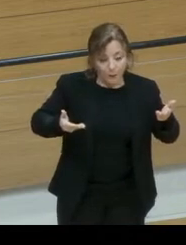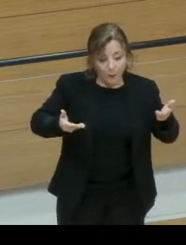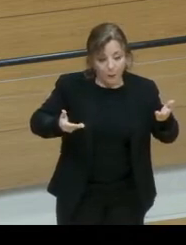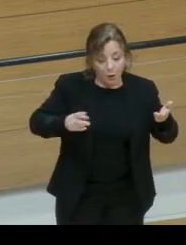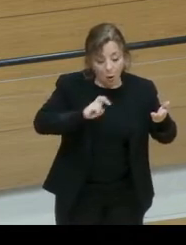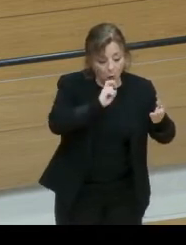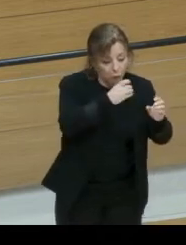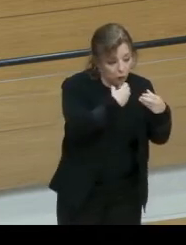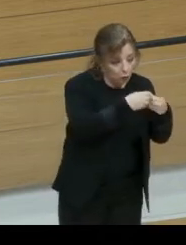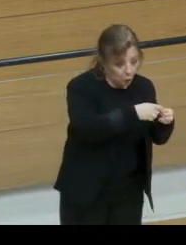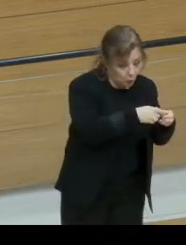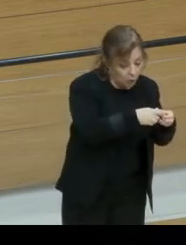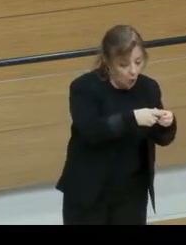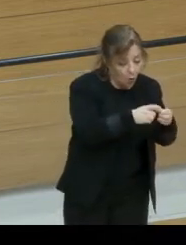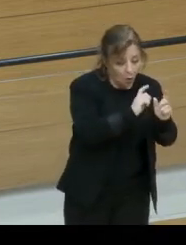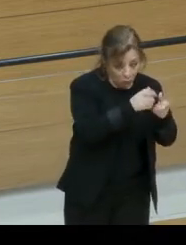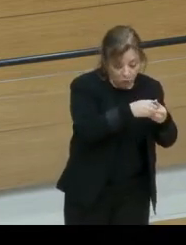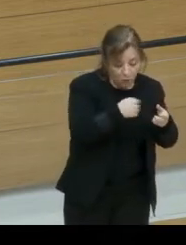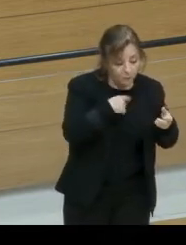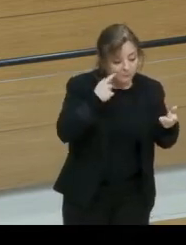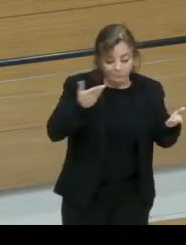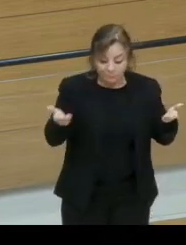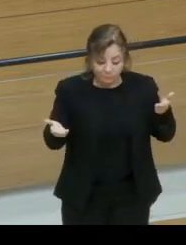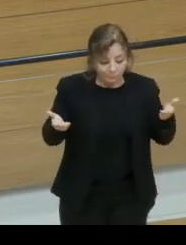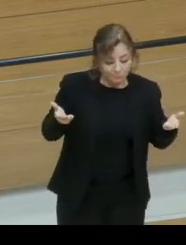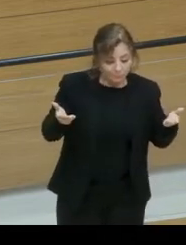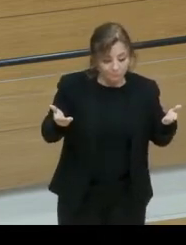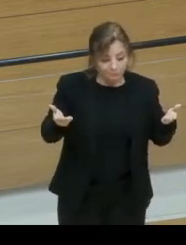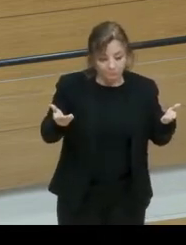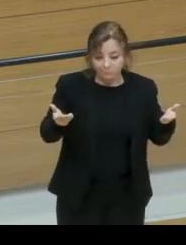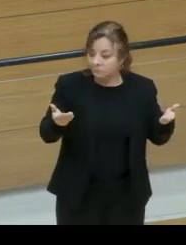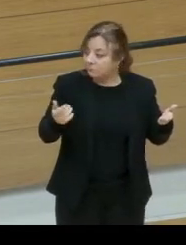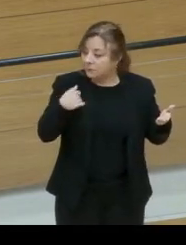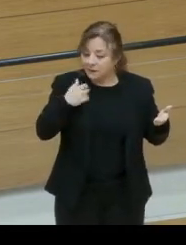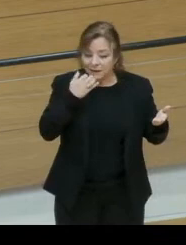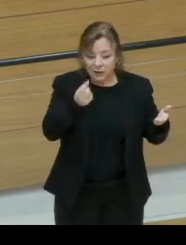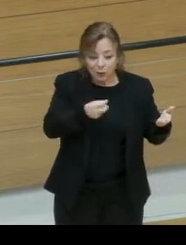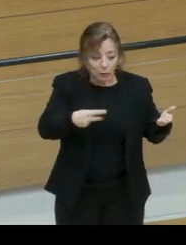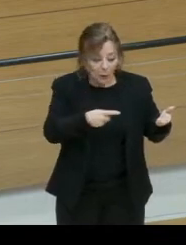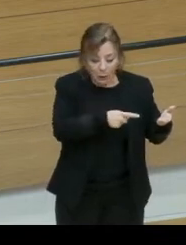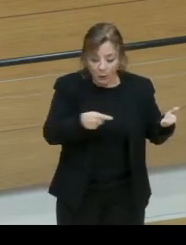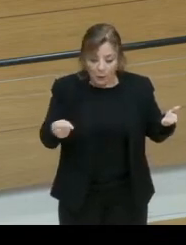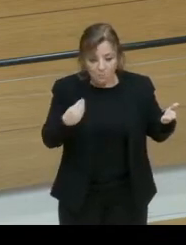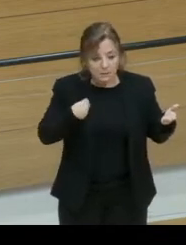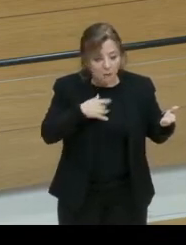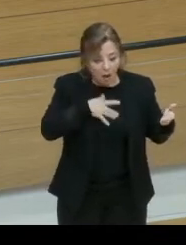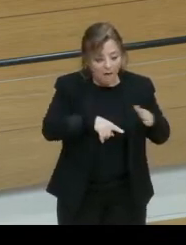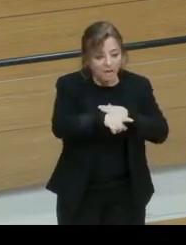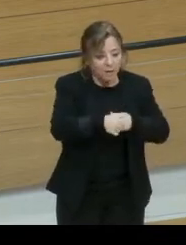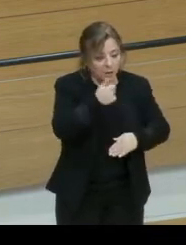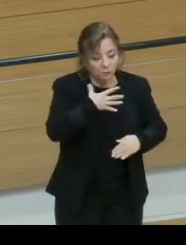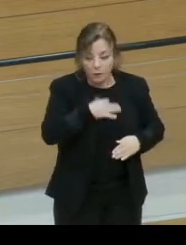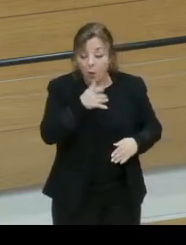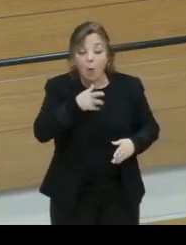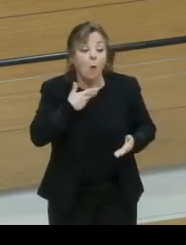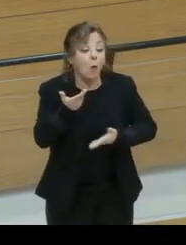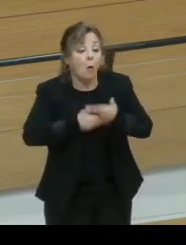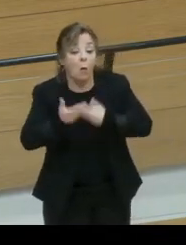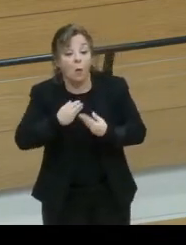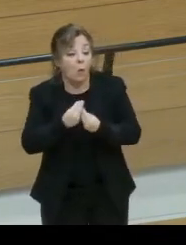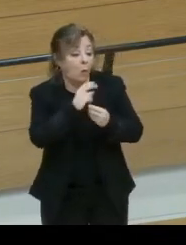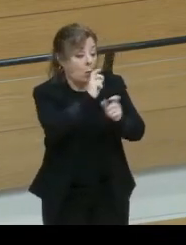otros grupos y vemos pues si compaginan los mismos resultados y podemos avanzar más o incluso colaborar con otros